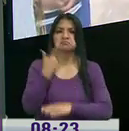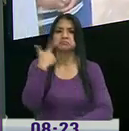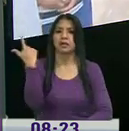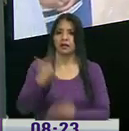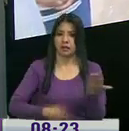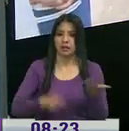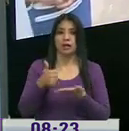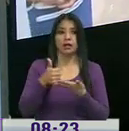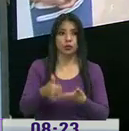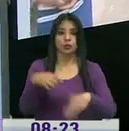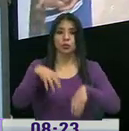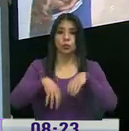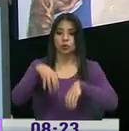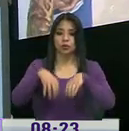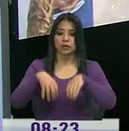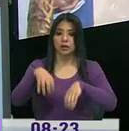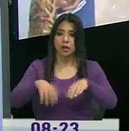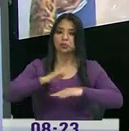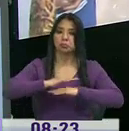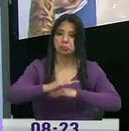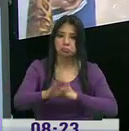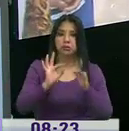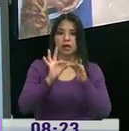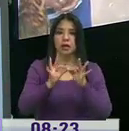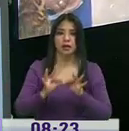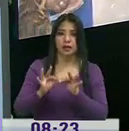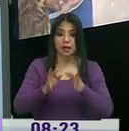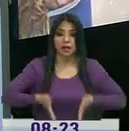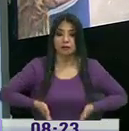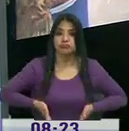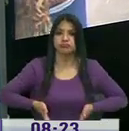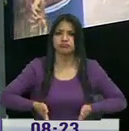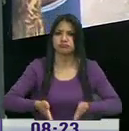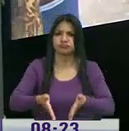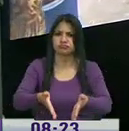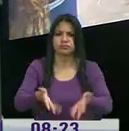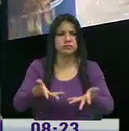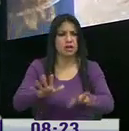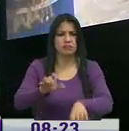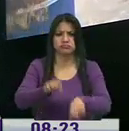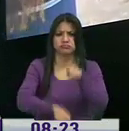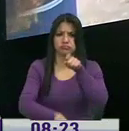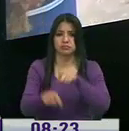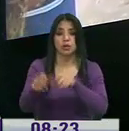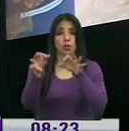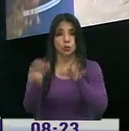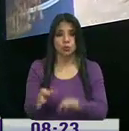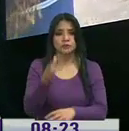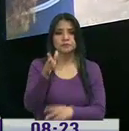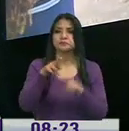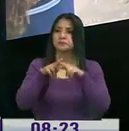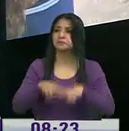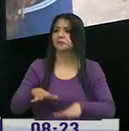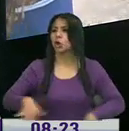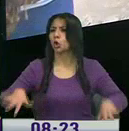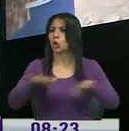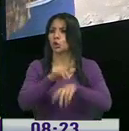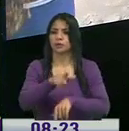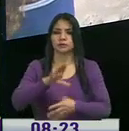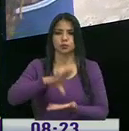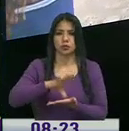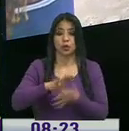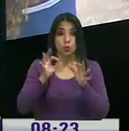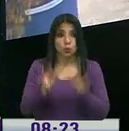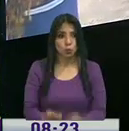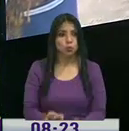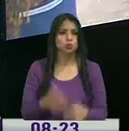den adoquinado, pavimentación, arreglo de una calle que está en muy malas condiciones. Sofía siempre está revisando la ciudad y te encuentras con este tipo de casos